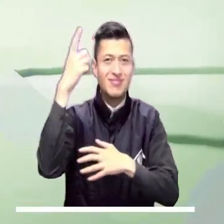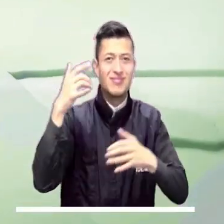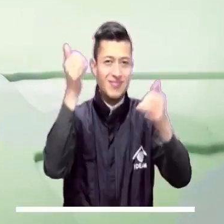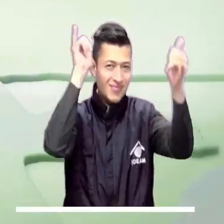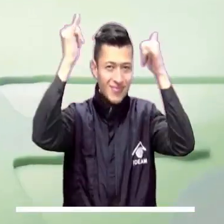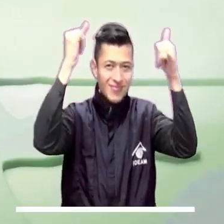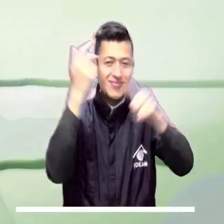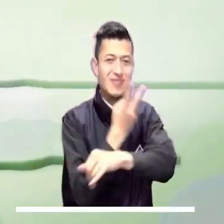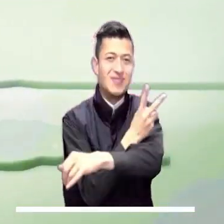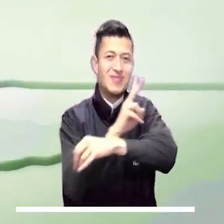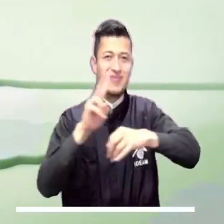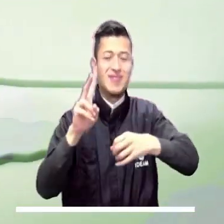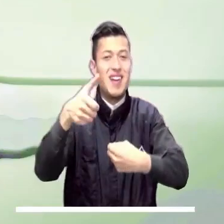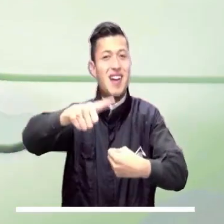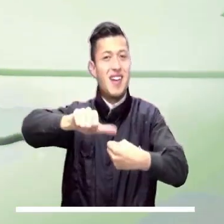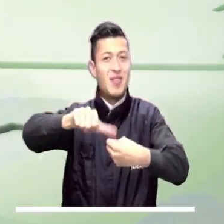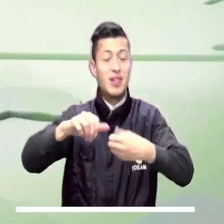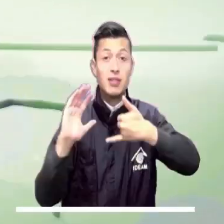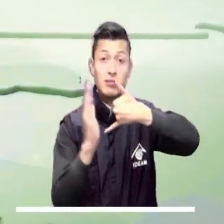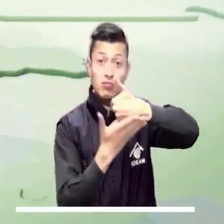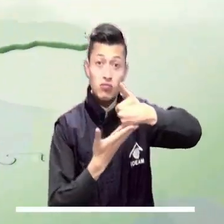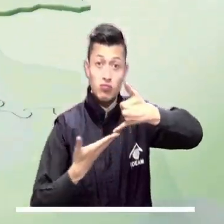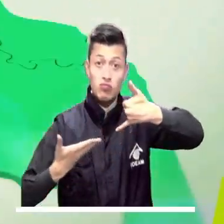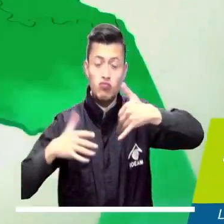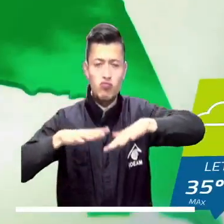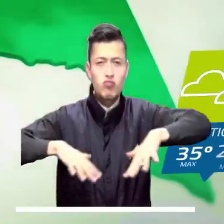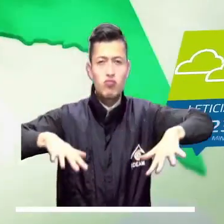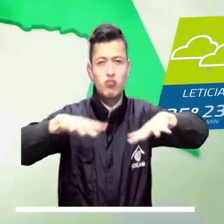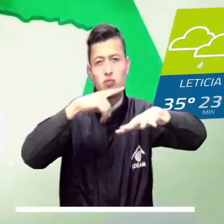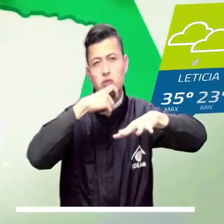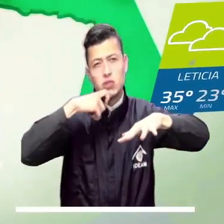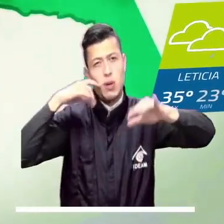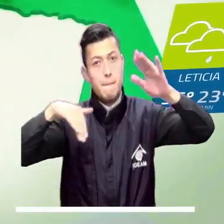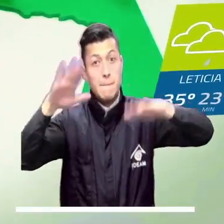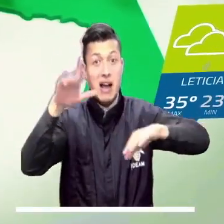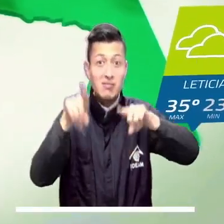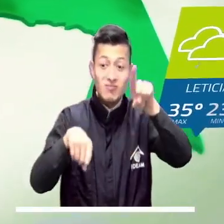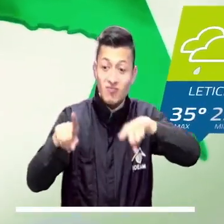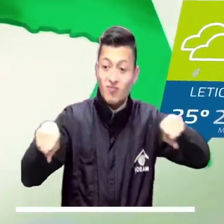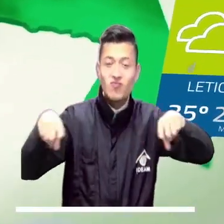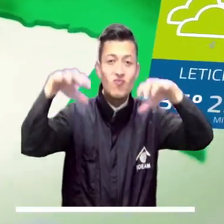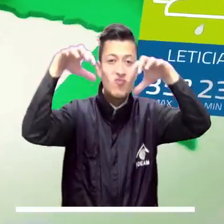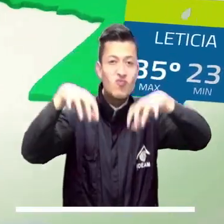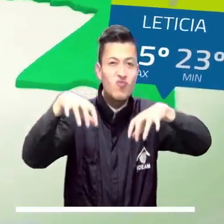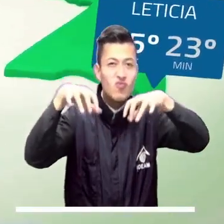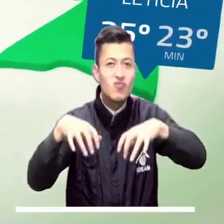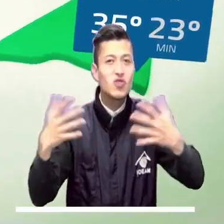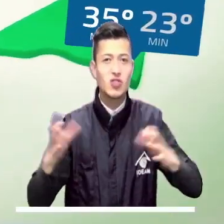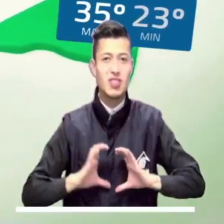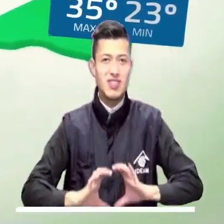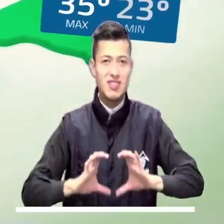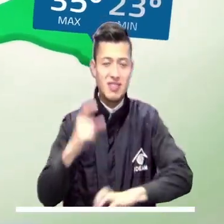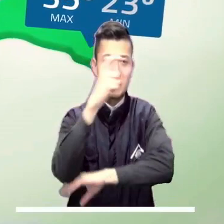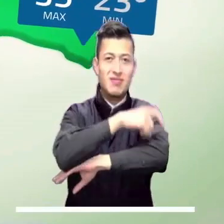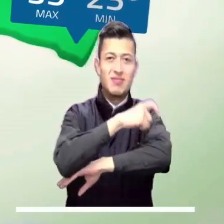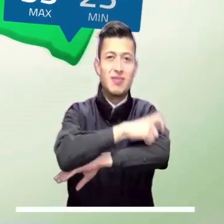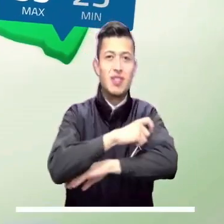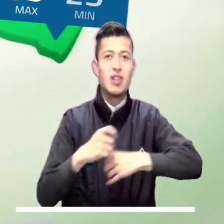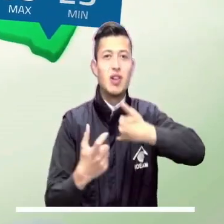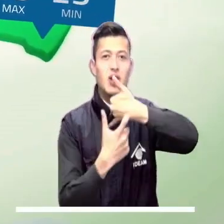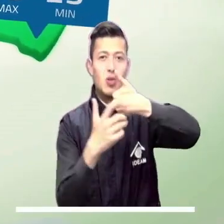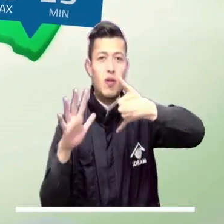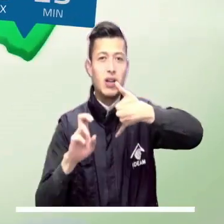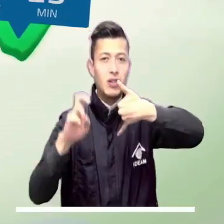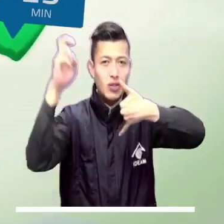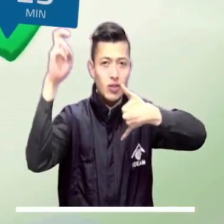sobre el sur del Meta, Casanare, Vichada y Arauca. Para la Amazonía se calcula predominio de tiempo seco y lluvias dispersas en sectores